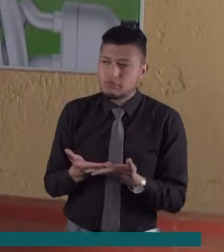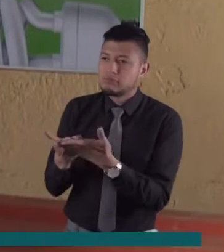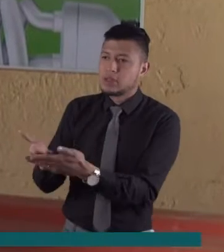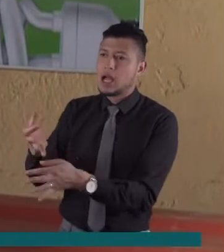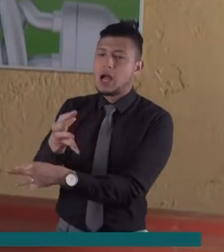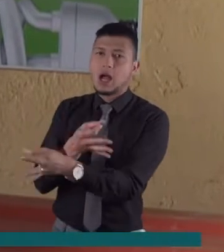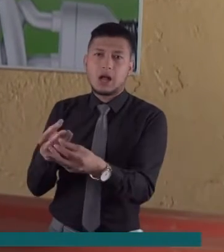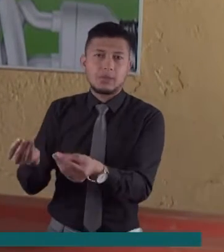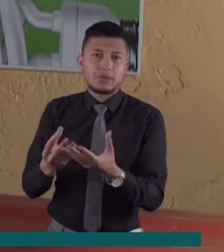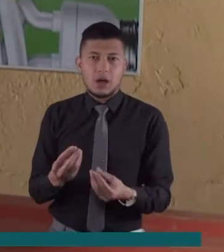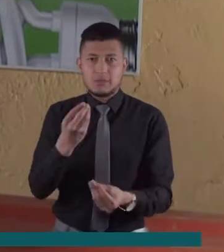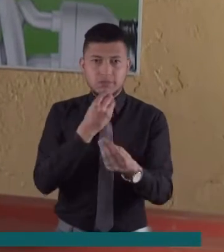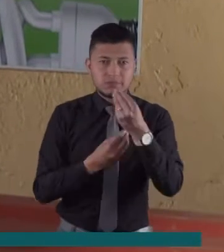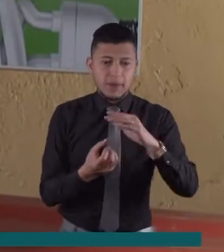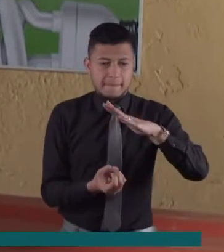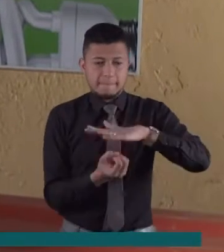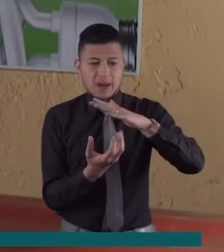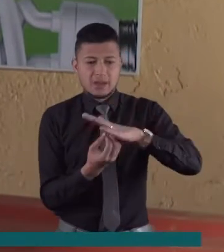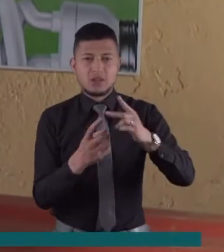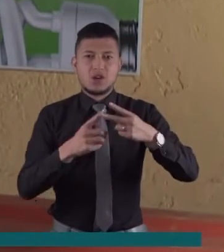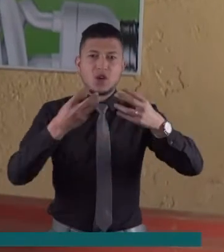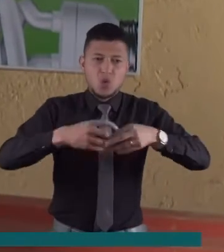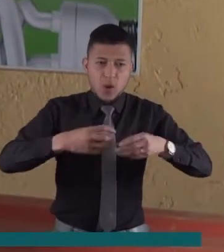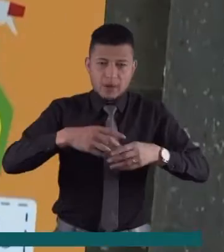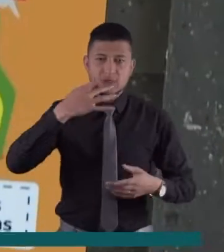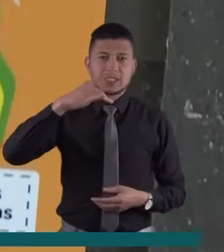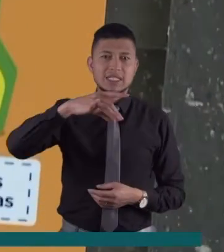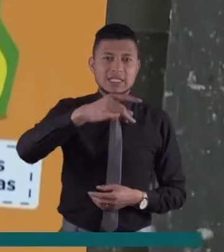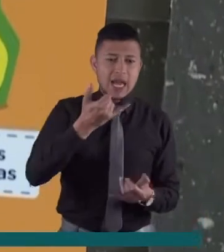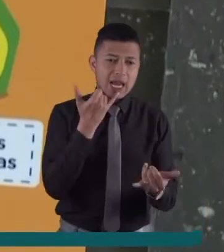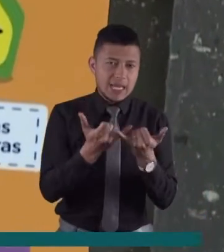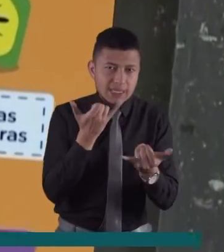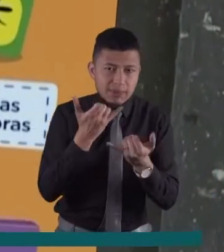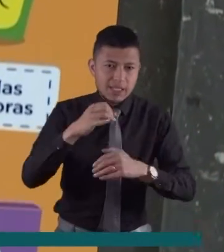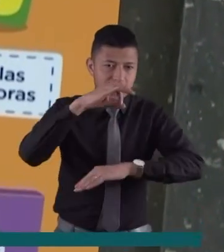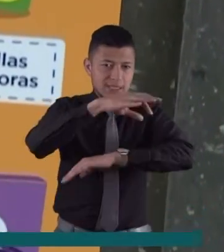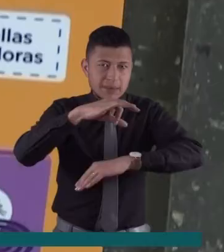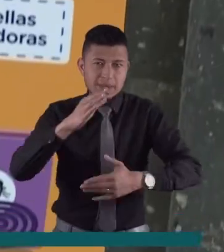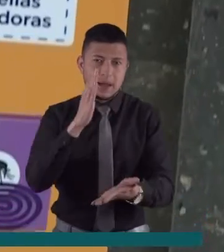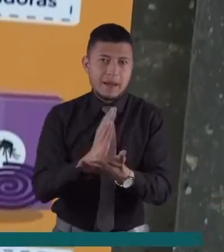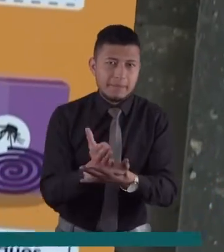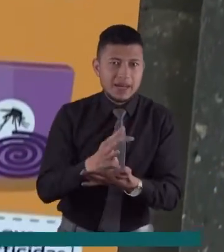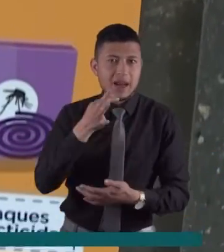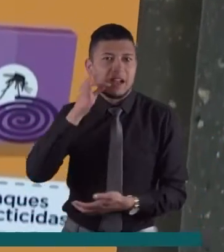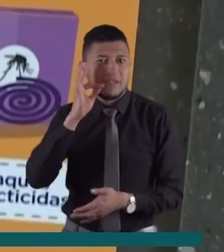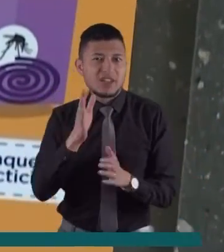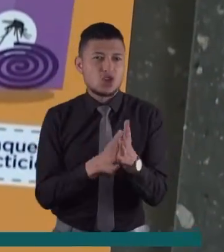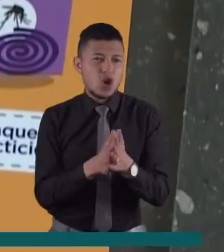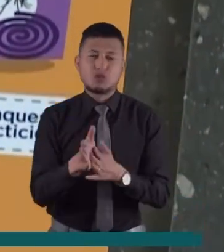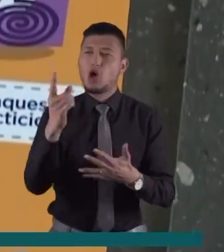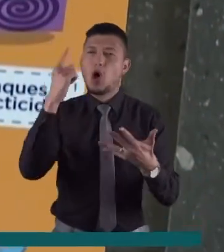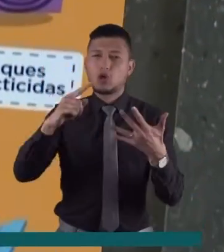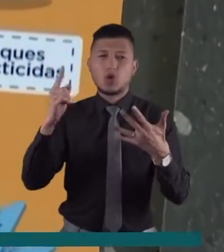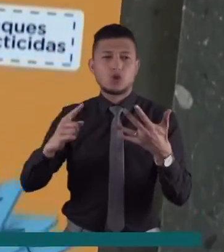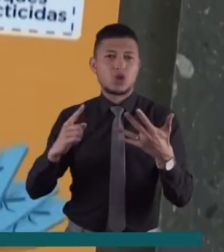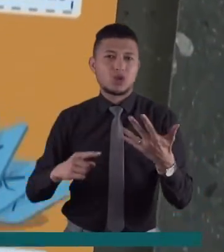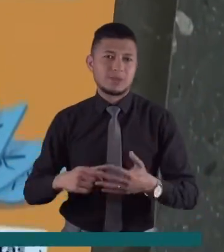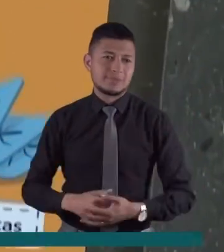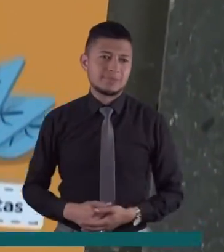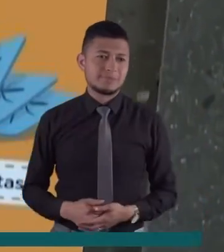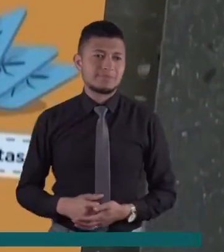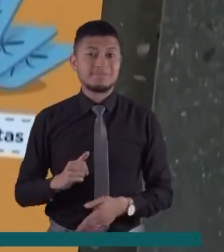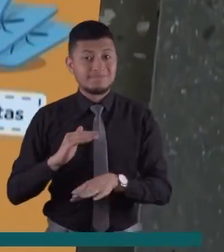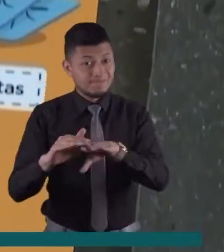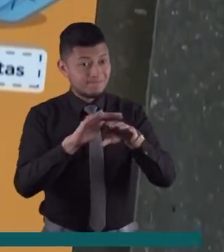recibir alimentos tales como maíz pira huevos al espagueti semillas panela café chocolate y más los invito a que sean más